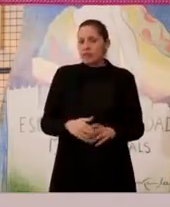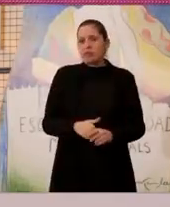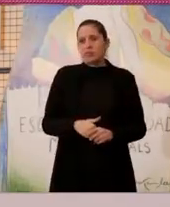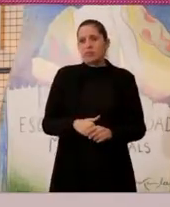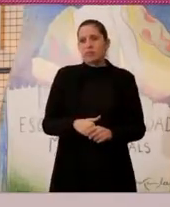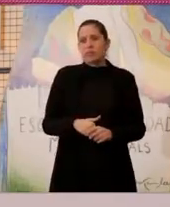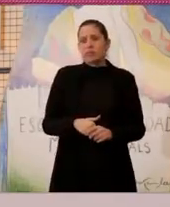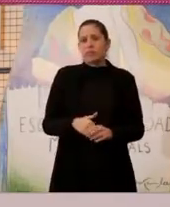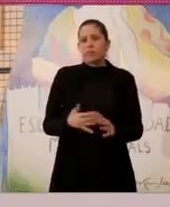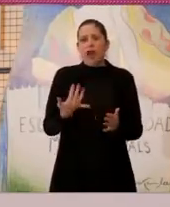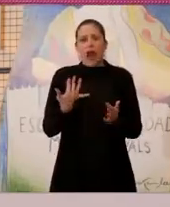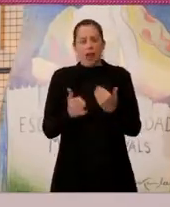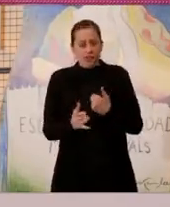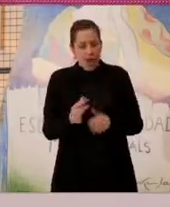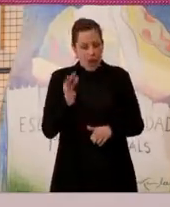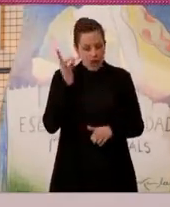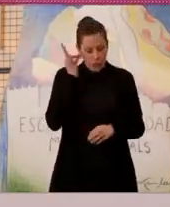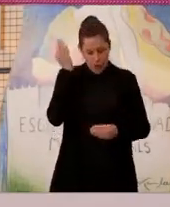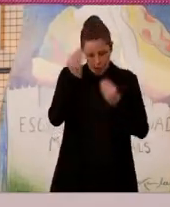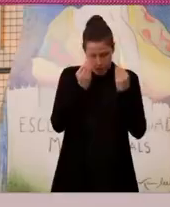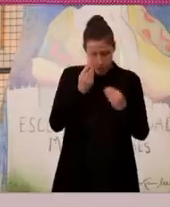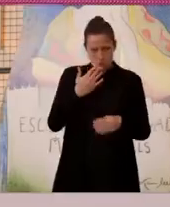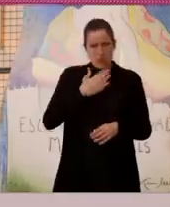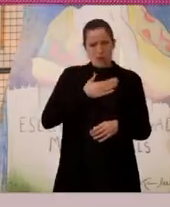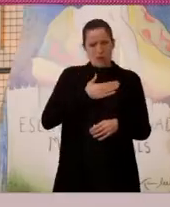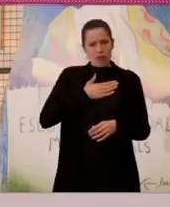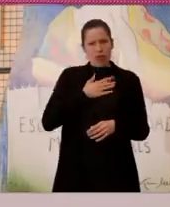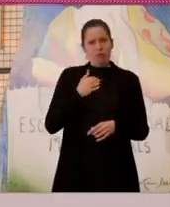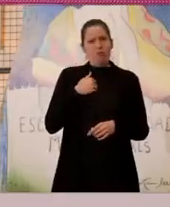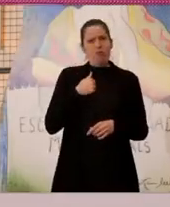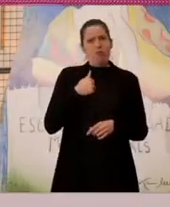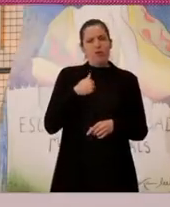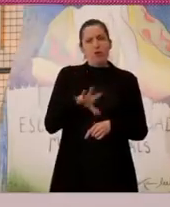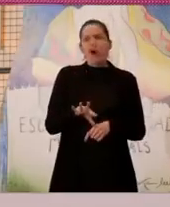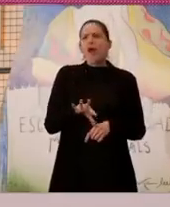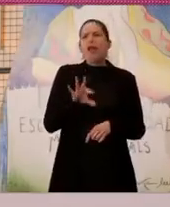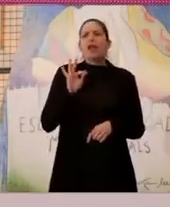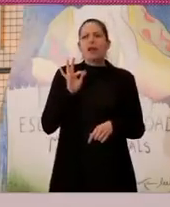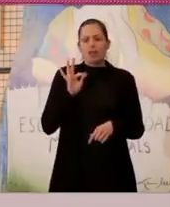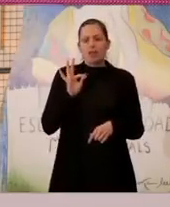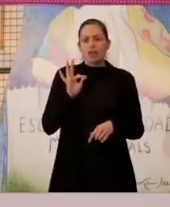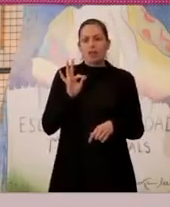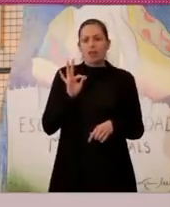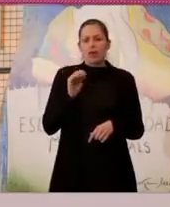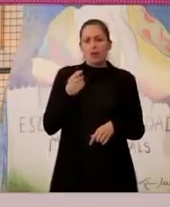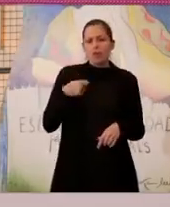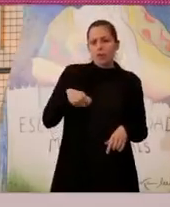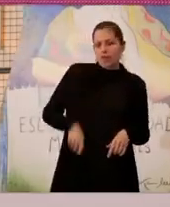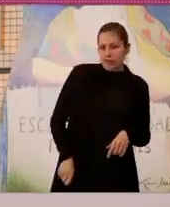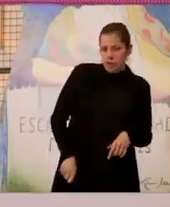un momento en que me tengo que dedicar tanto fue mi vida mi elección en ese momento a la profesión